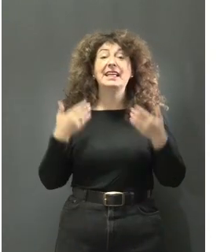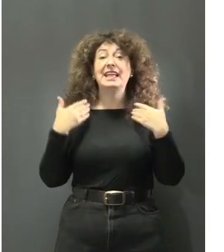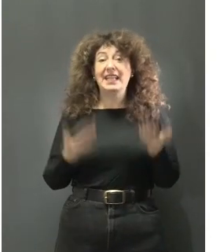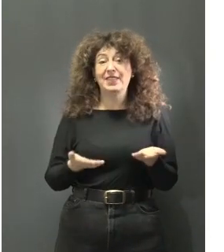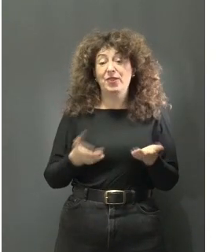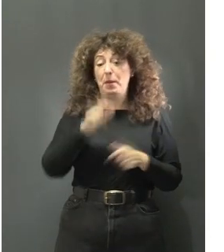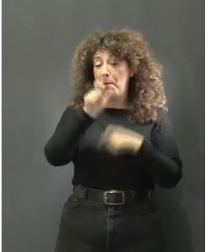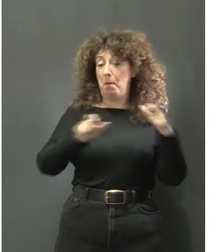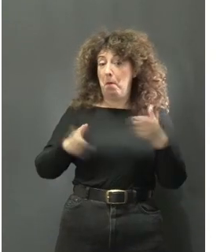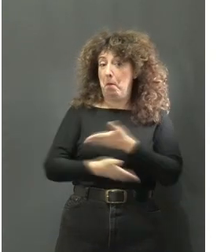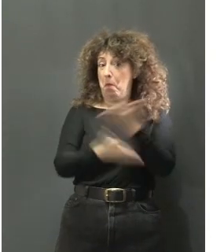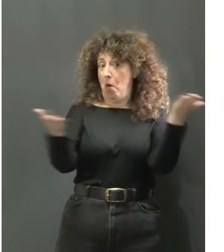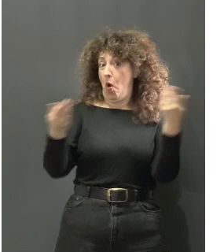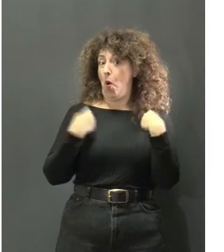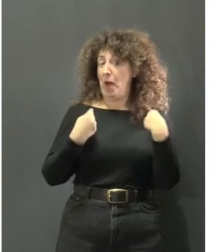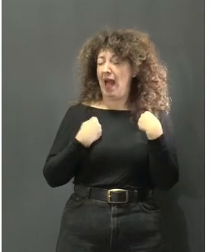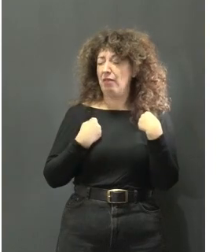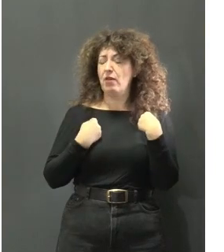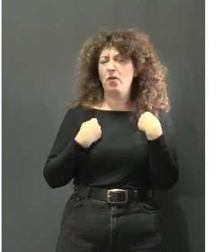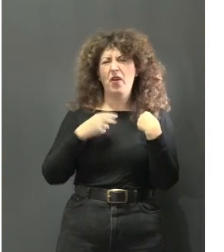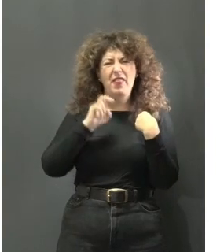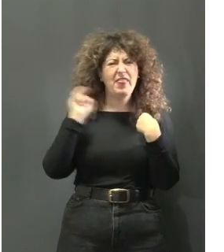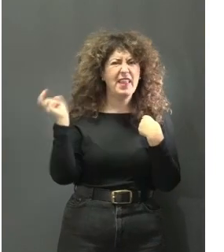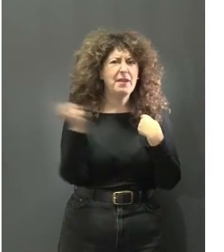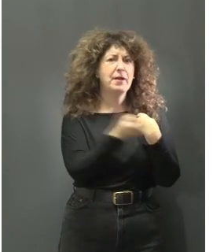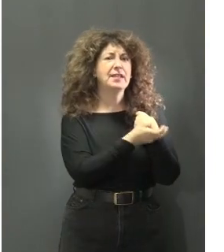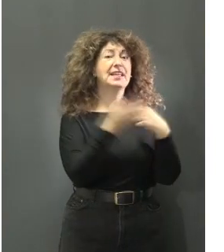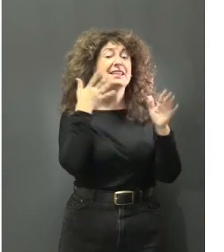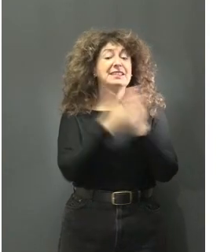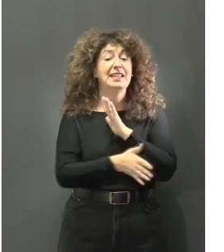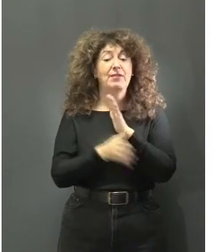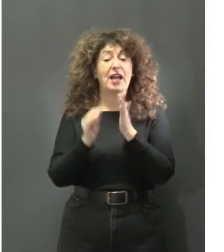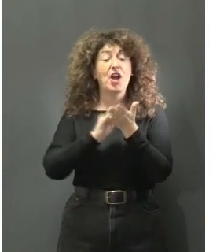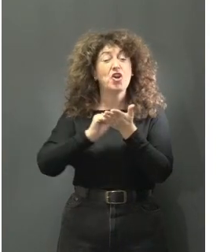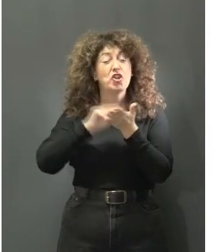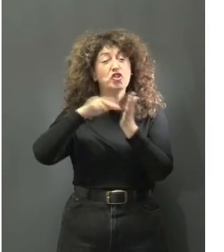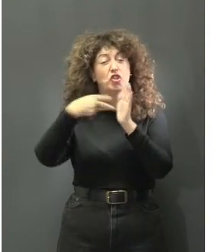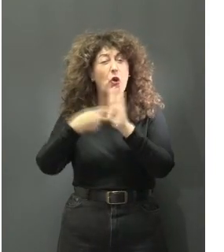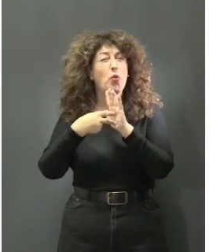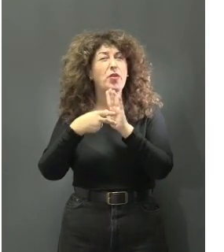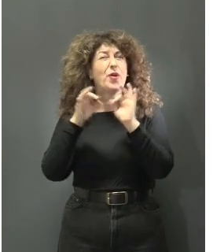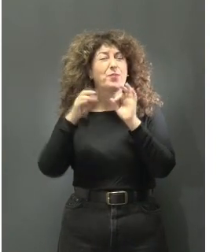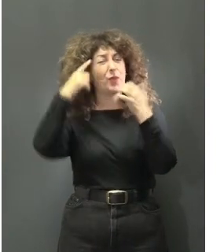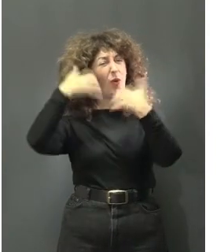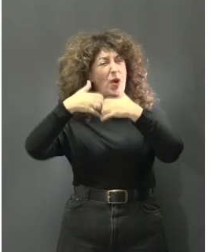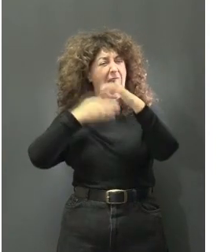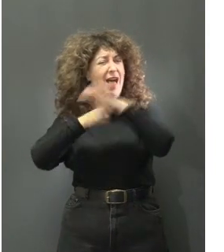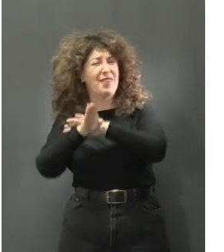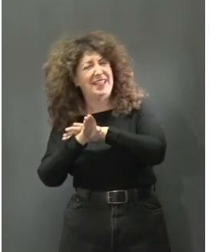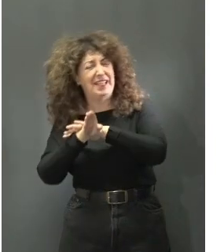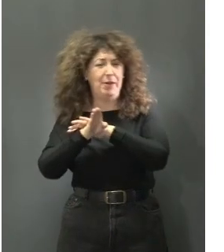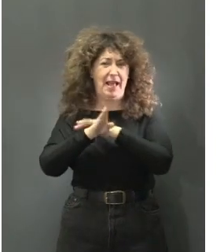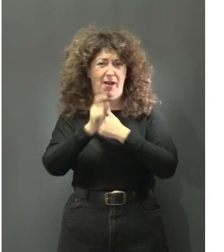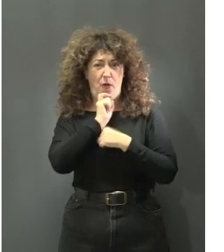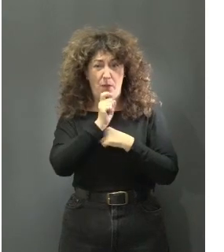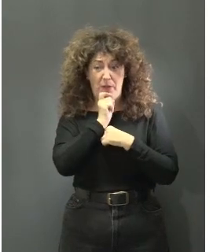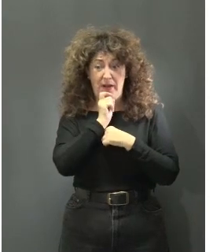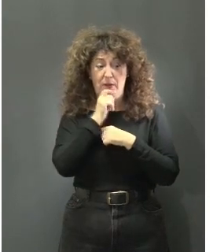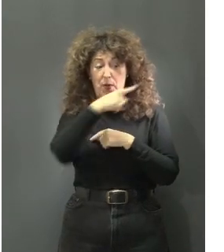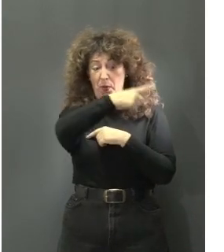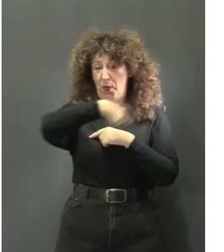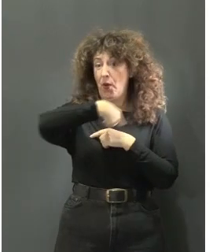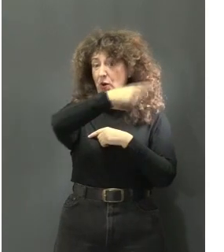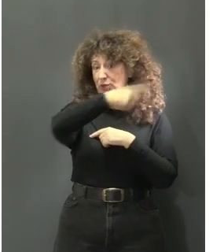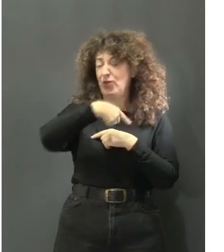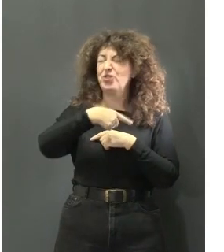de la población hace más complejo la solución en accesibilidad cognitiva. Entonces, vosotros que sí que tenéis